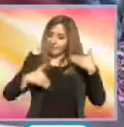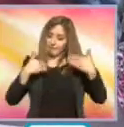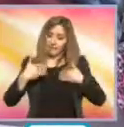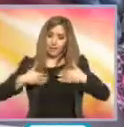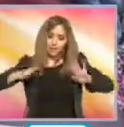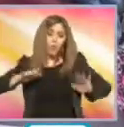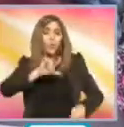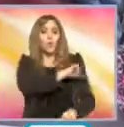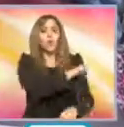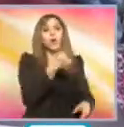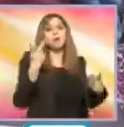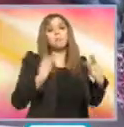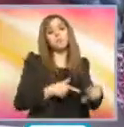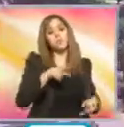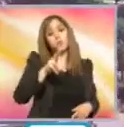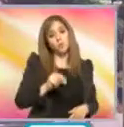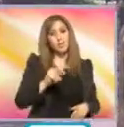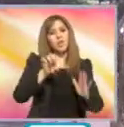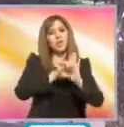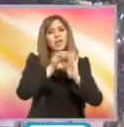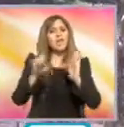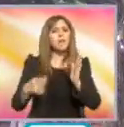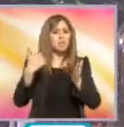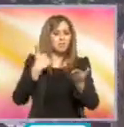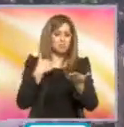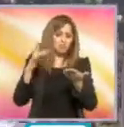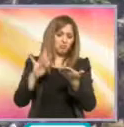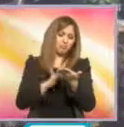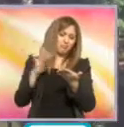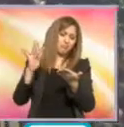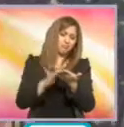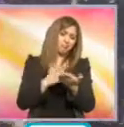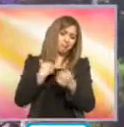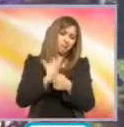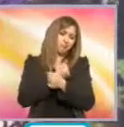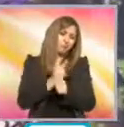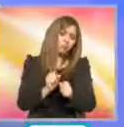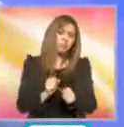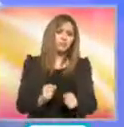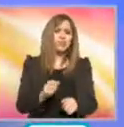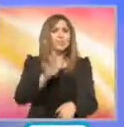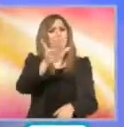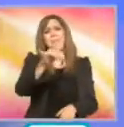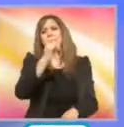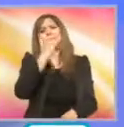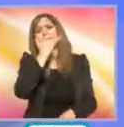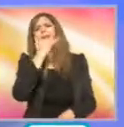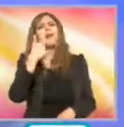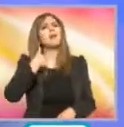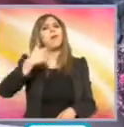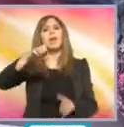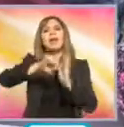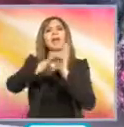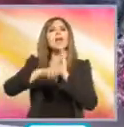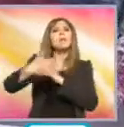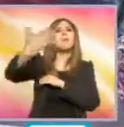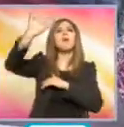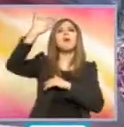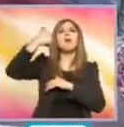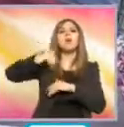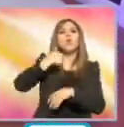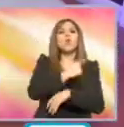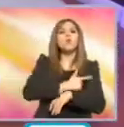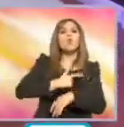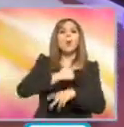tener una tableta, uy, me hubiera divertido. Pero Claro. esos niños lo sufren igual que tú y yo A mí lo me hubiera sufríamos. encantado tener una pizarra acá, ya sabes. Smartboard. Pues